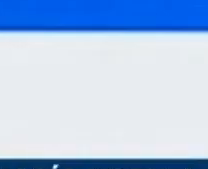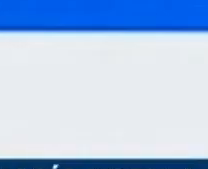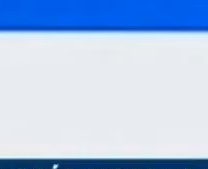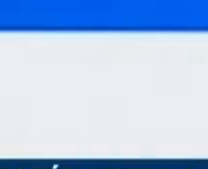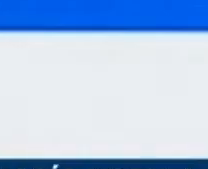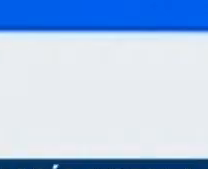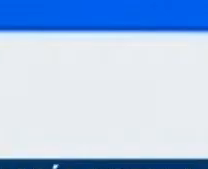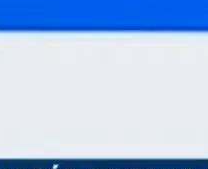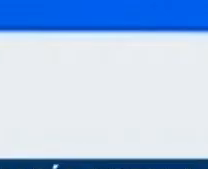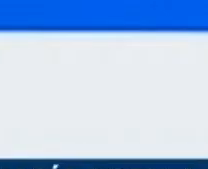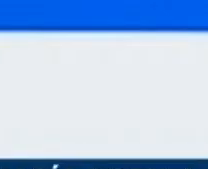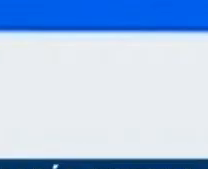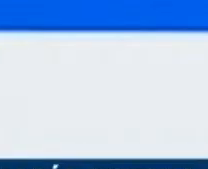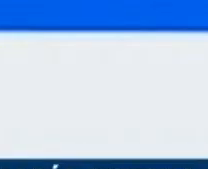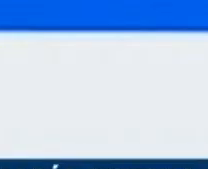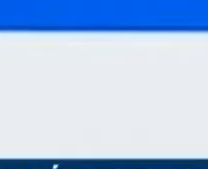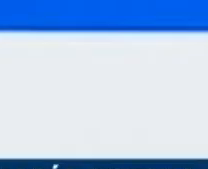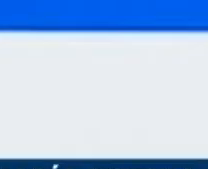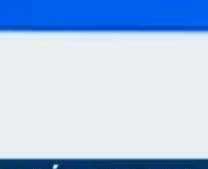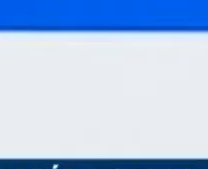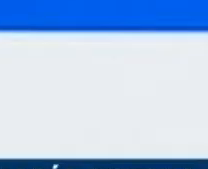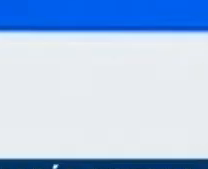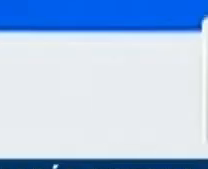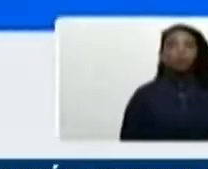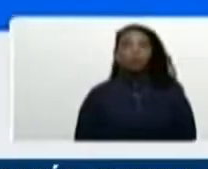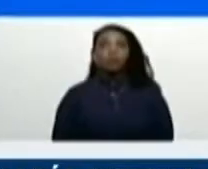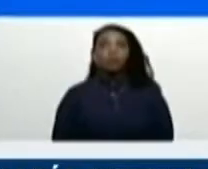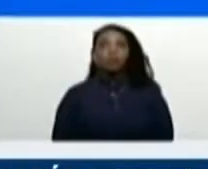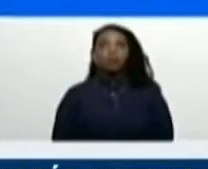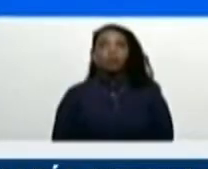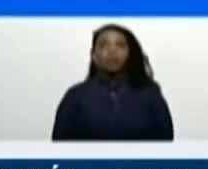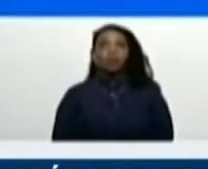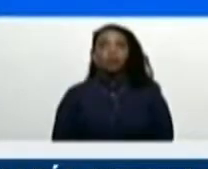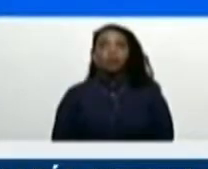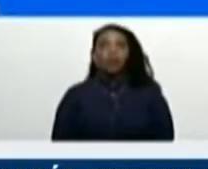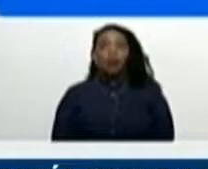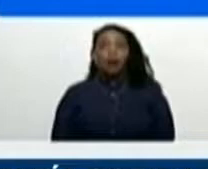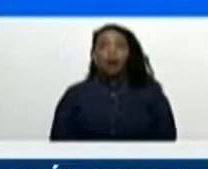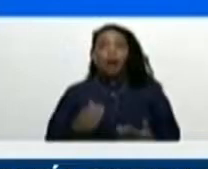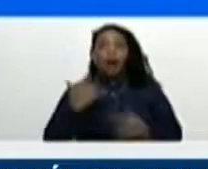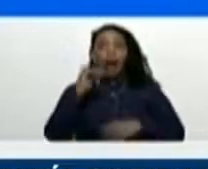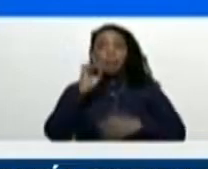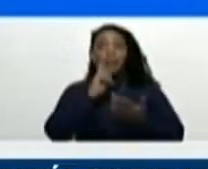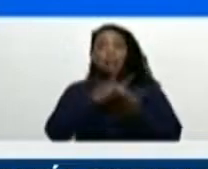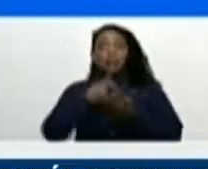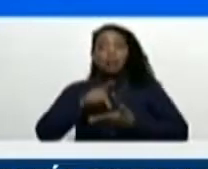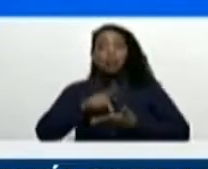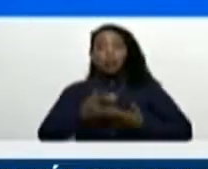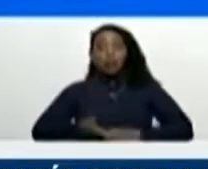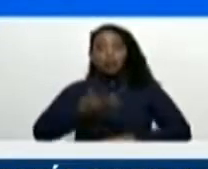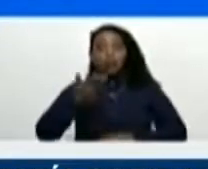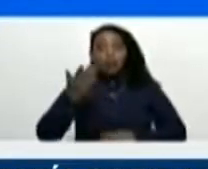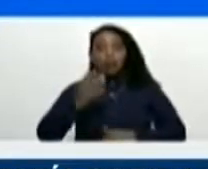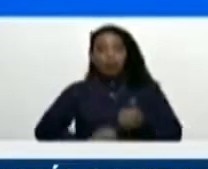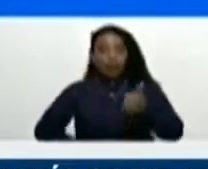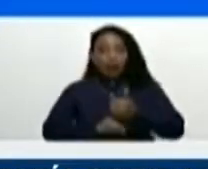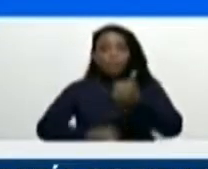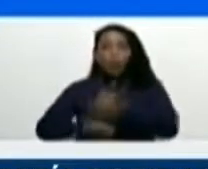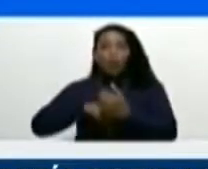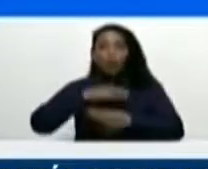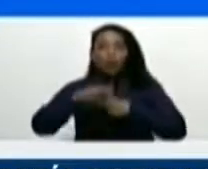de persecuciones y restricciones, pero quizás lo que más me ha dolido es que yo sí tuve que sacar a mis hijos de Venezuela.